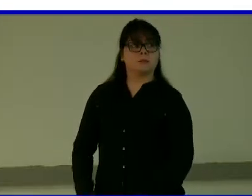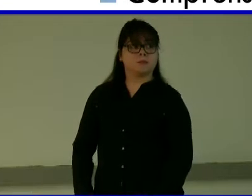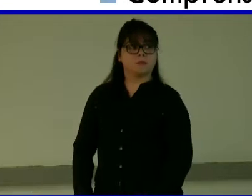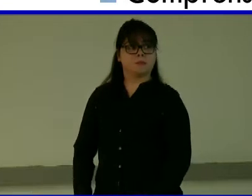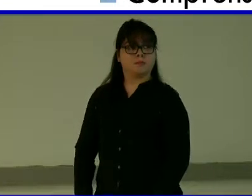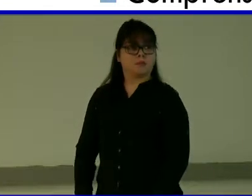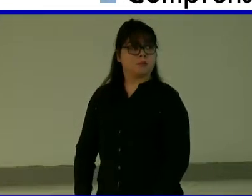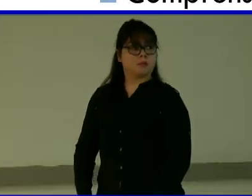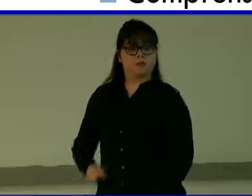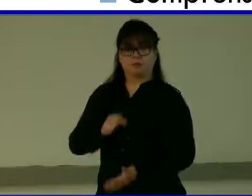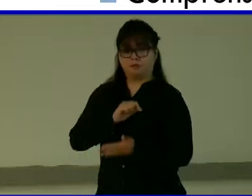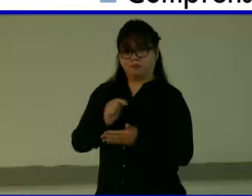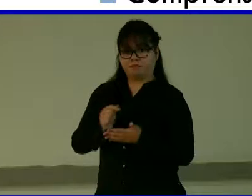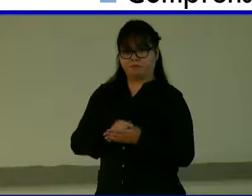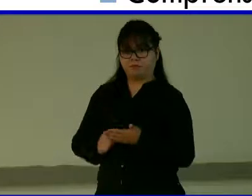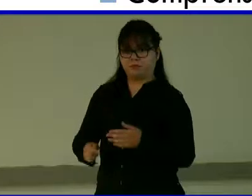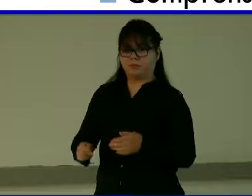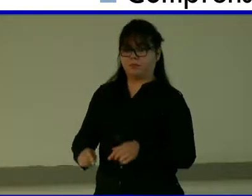la lectura.